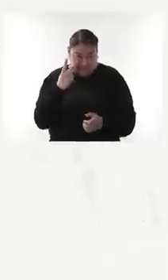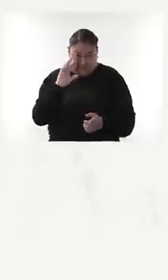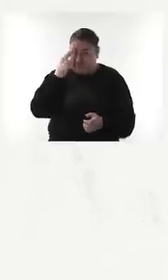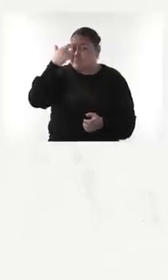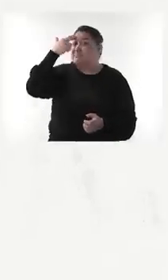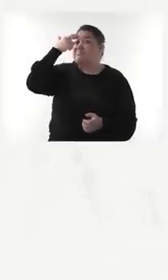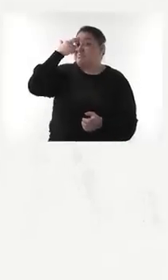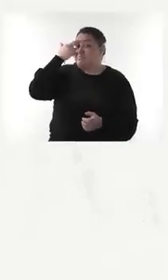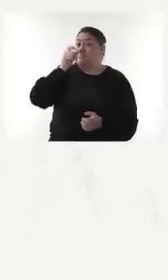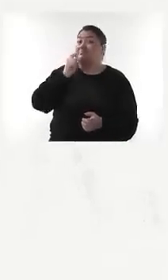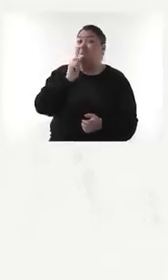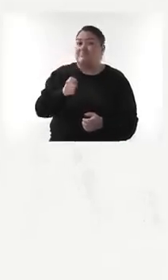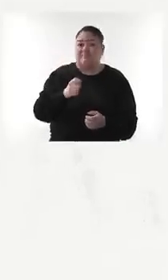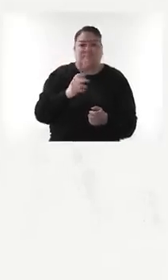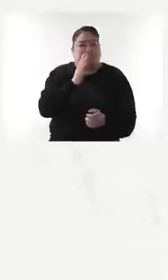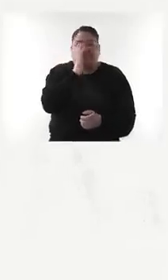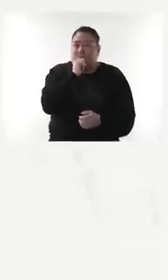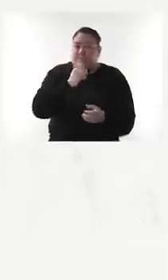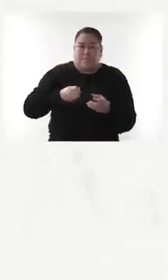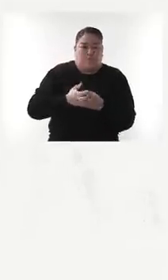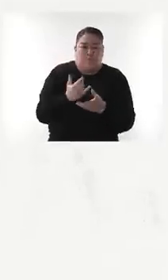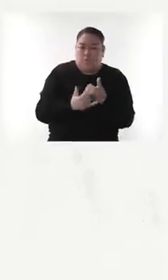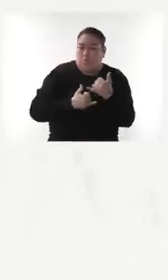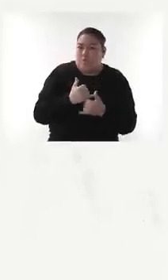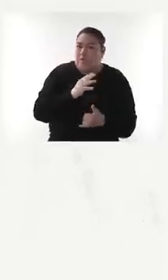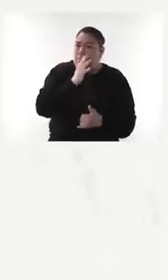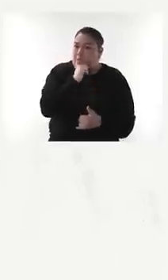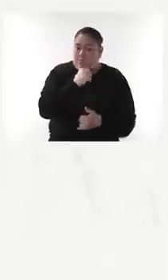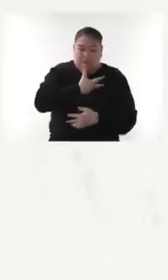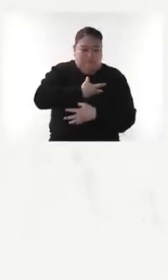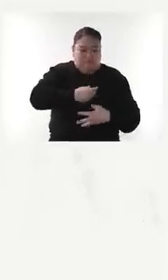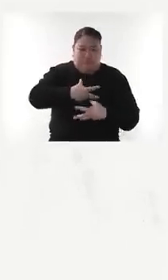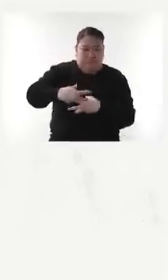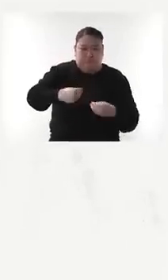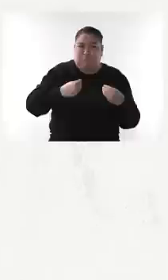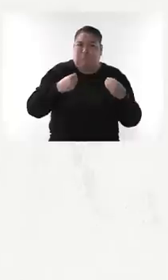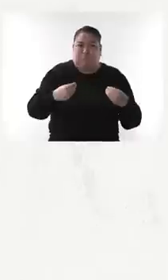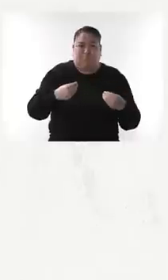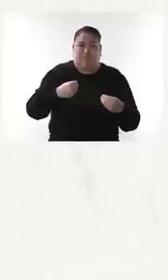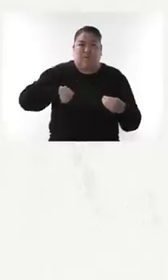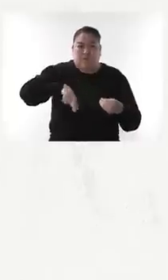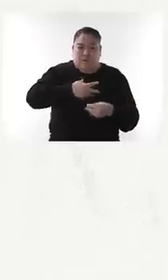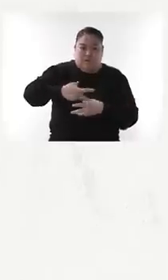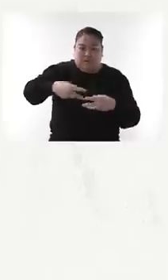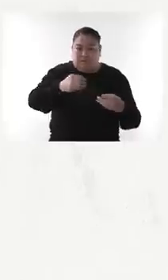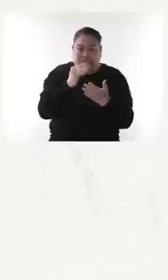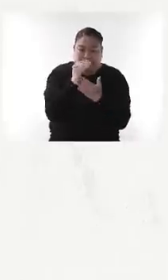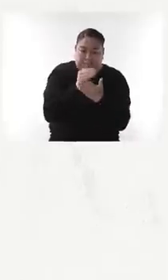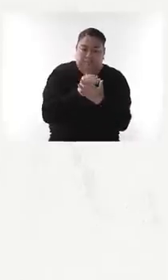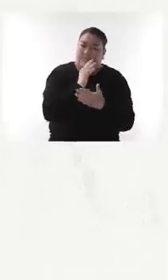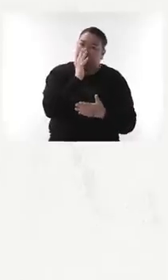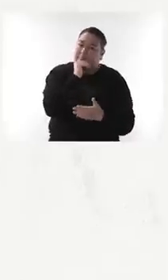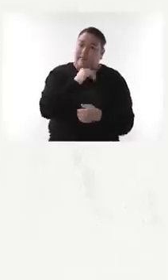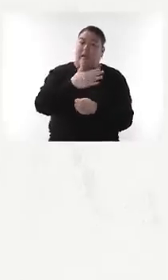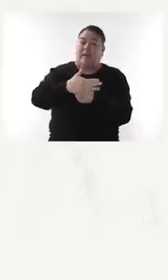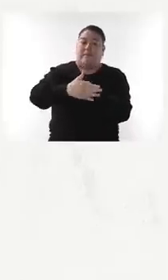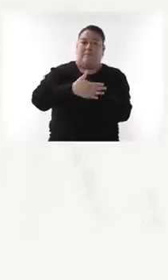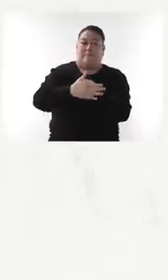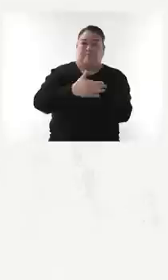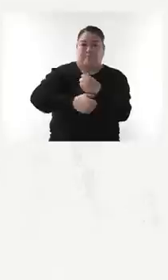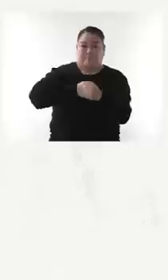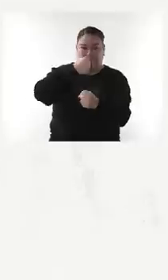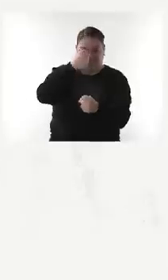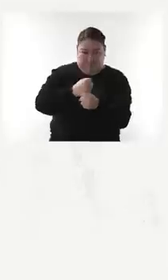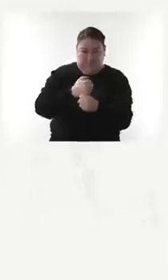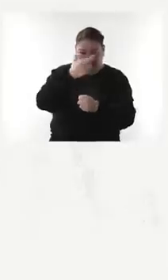había presiones epidemiológicas, teníamos muchos contagios, no lo pudimos bajar. Para la próxima temporada, para